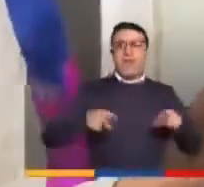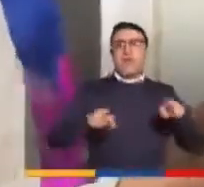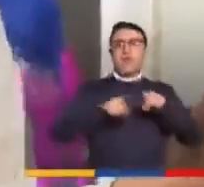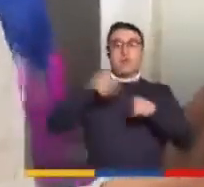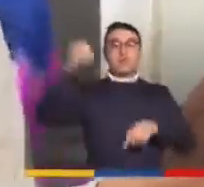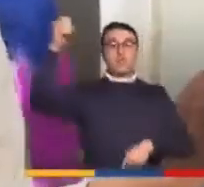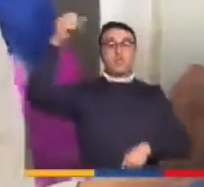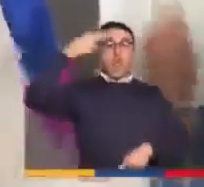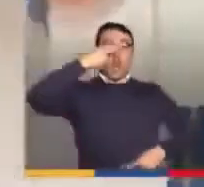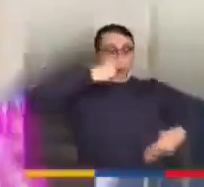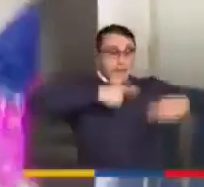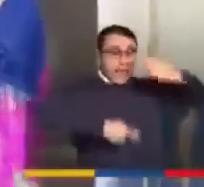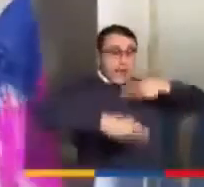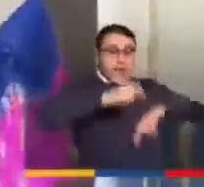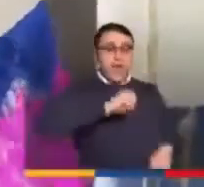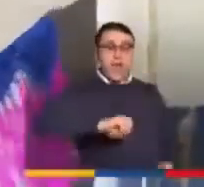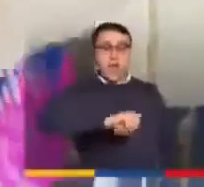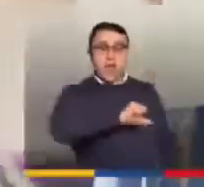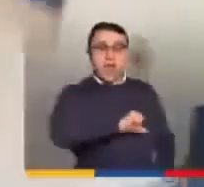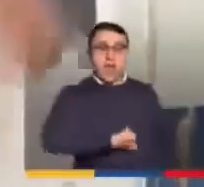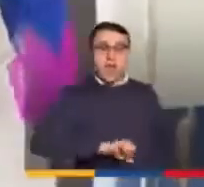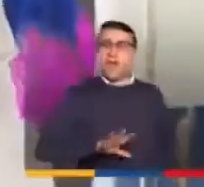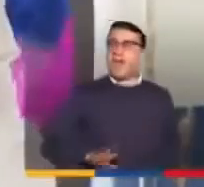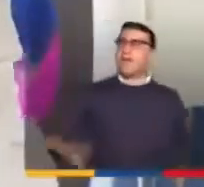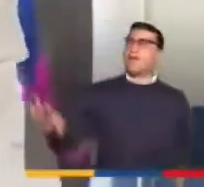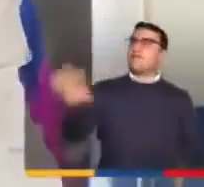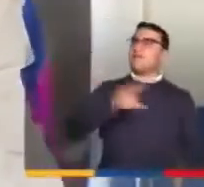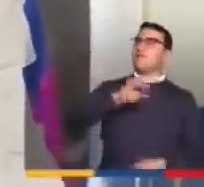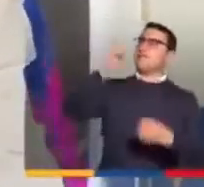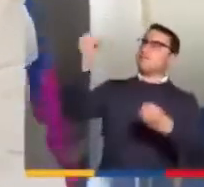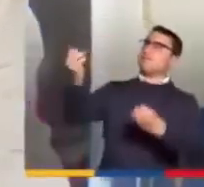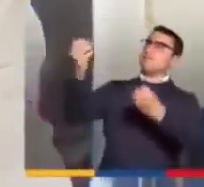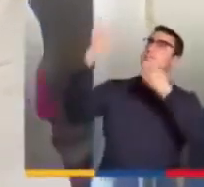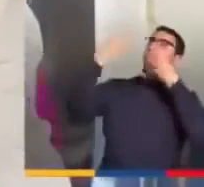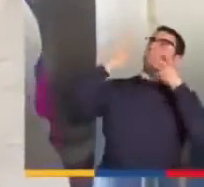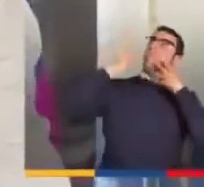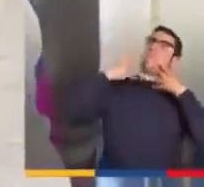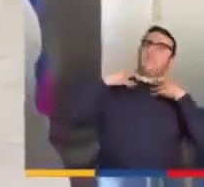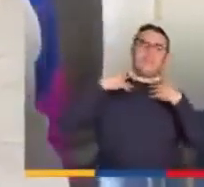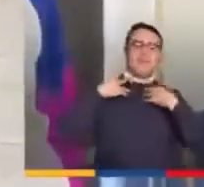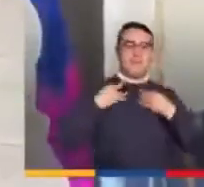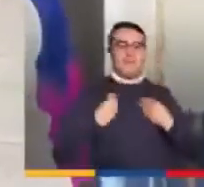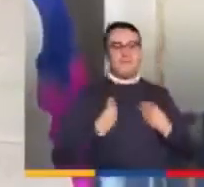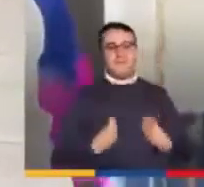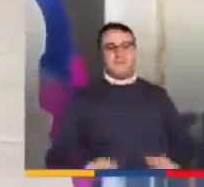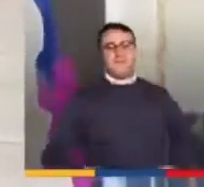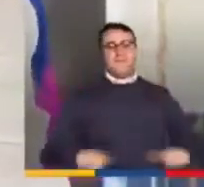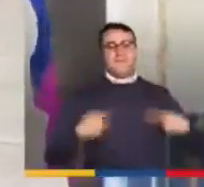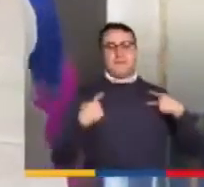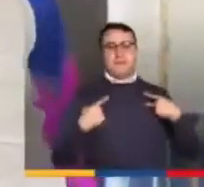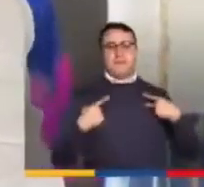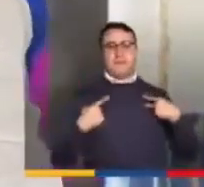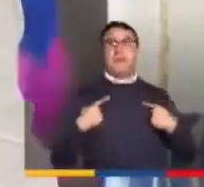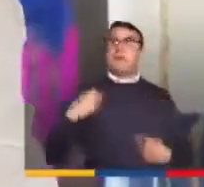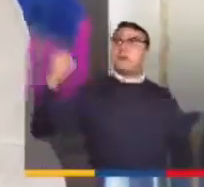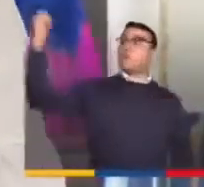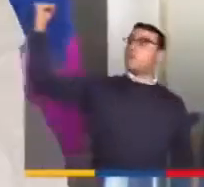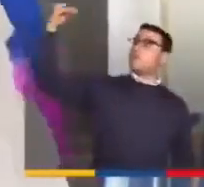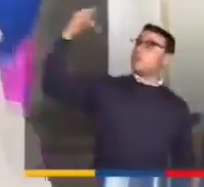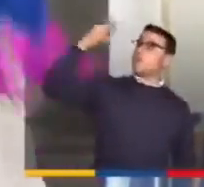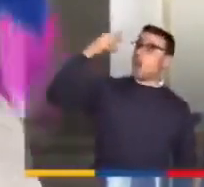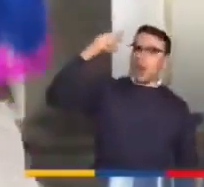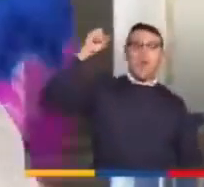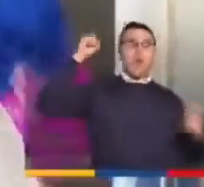sol. El sol es la fuente de la energía. Lo que pasa es que ahora se puede aprovechar en